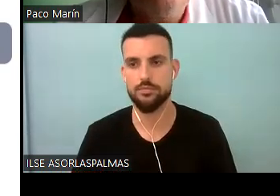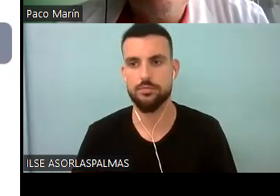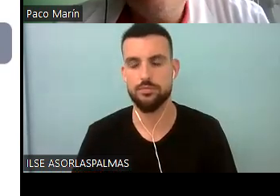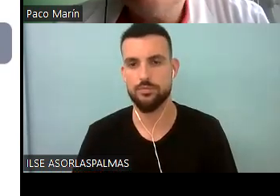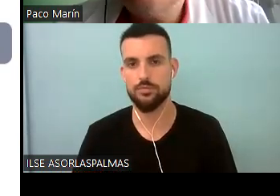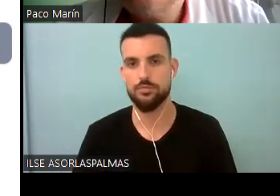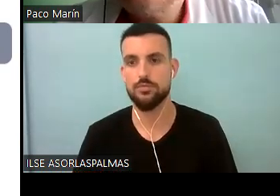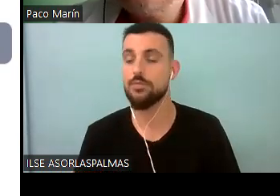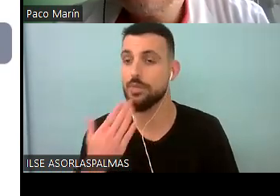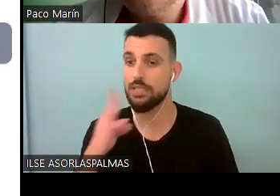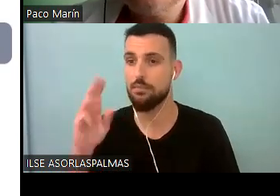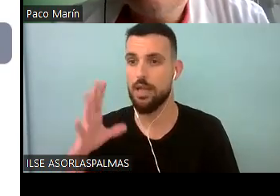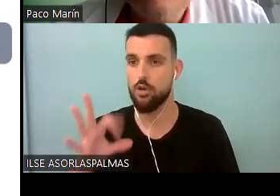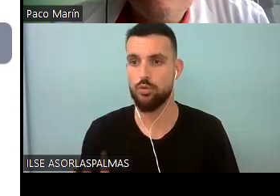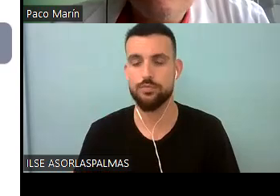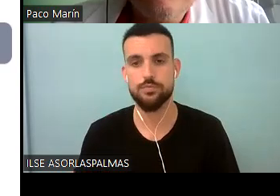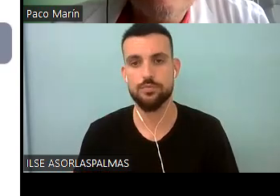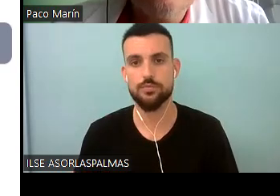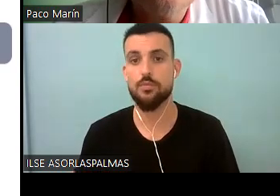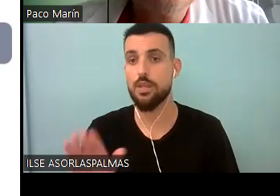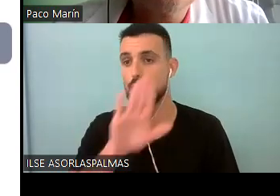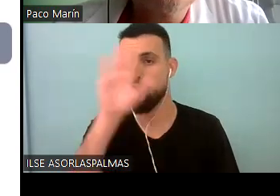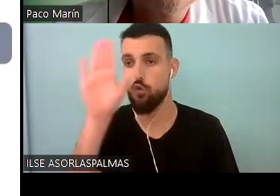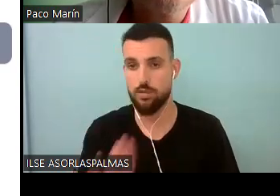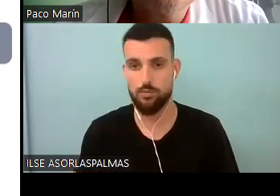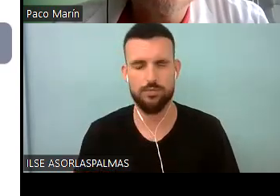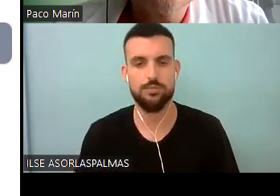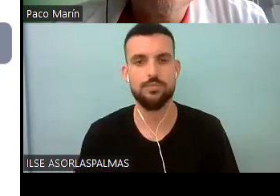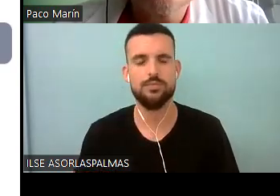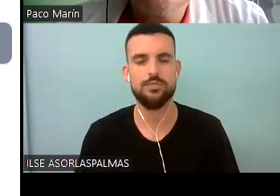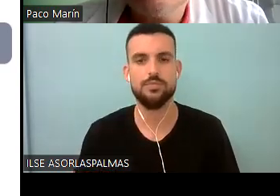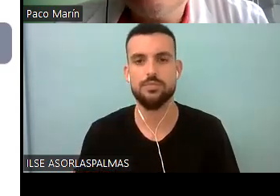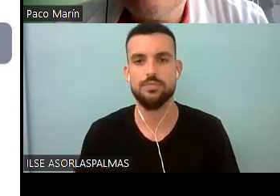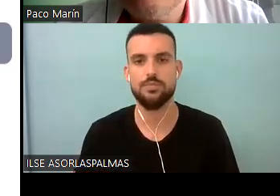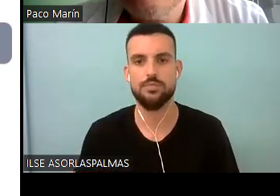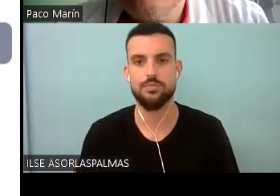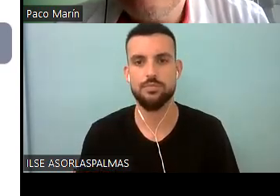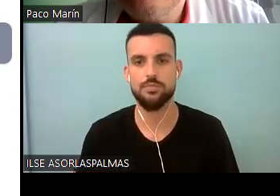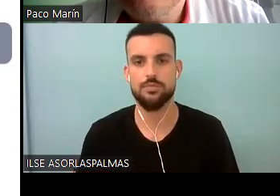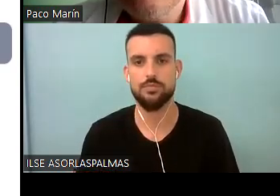Vale, gracias, Paco. Y ya por último, a ver,